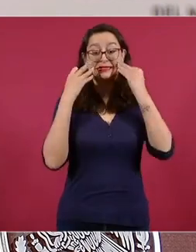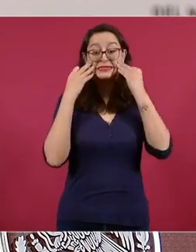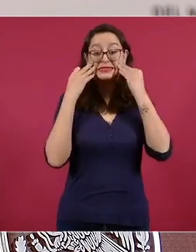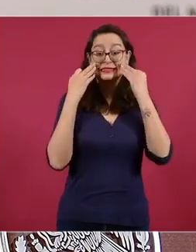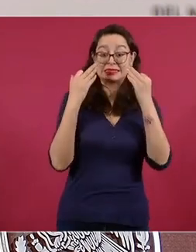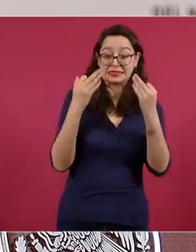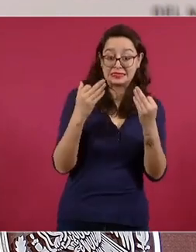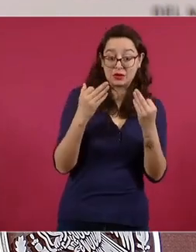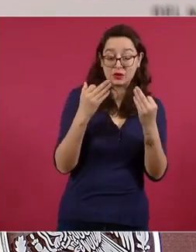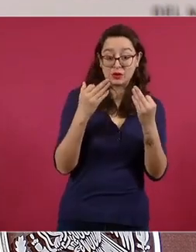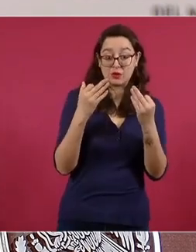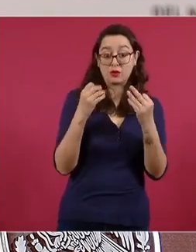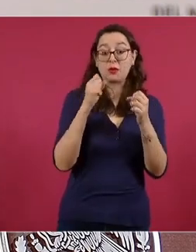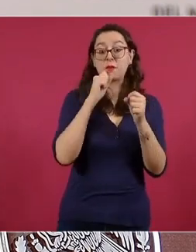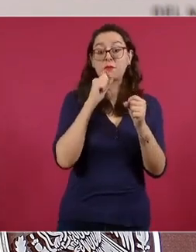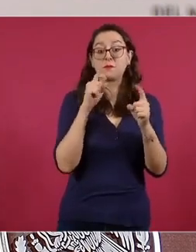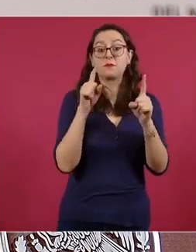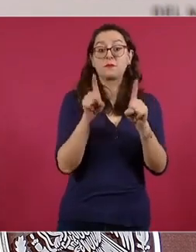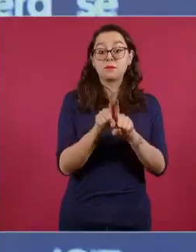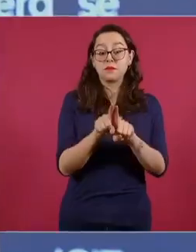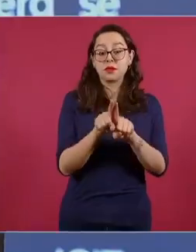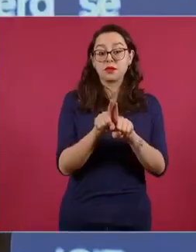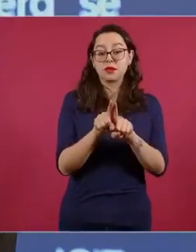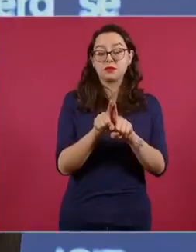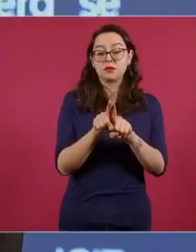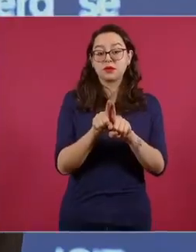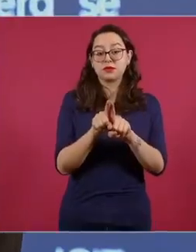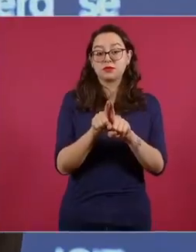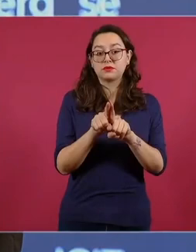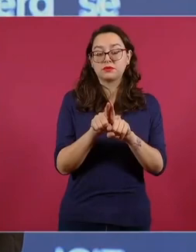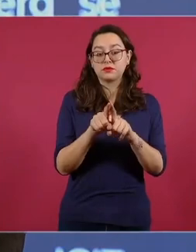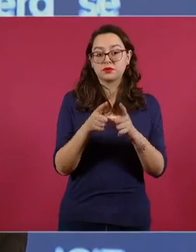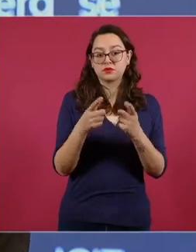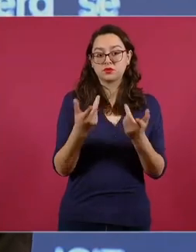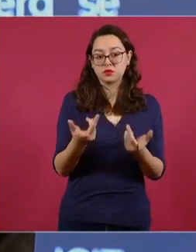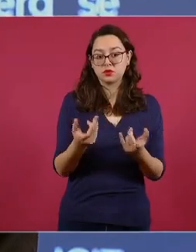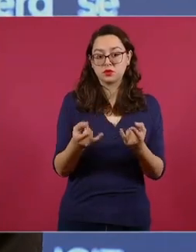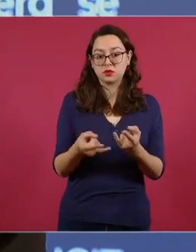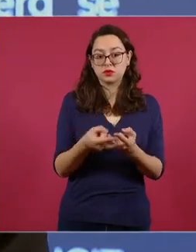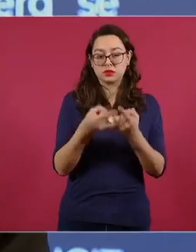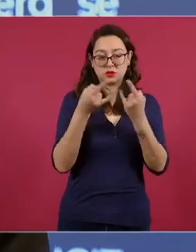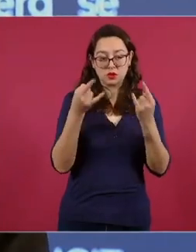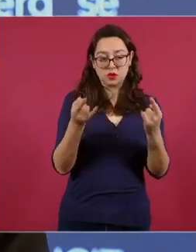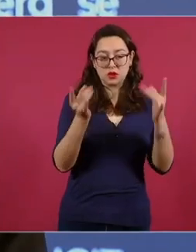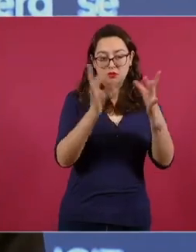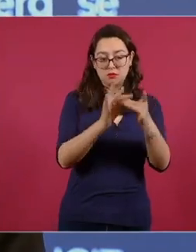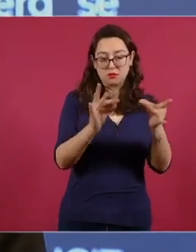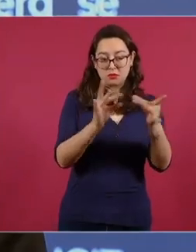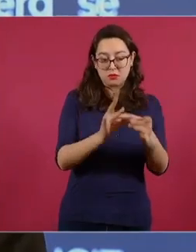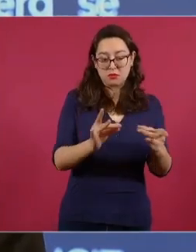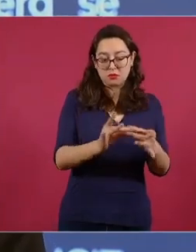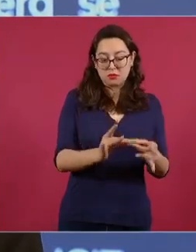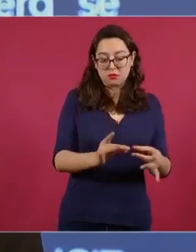testigos como con la relatoría de los hechos.